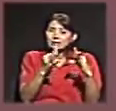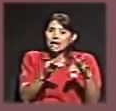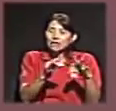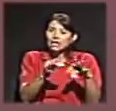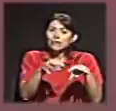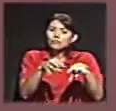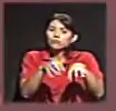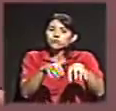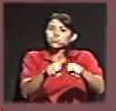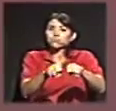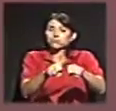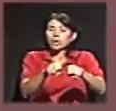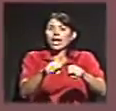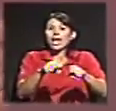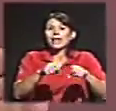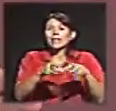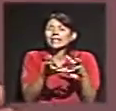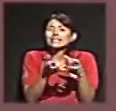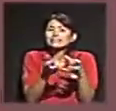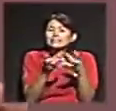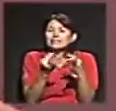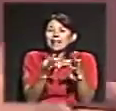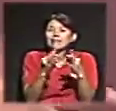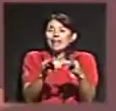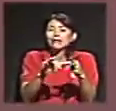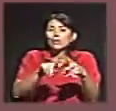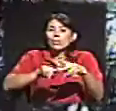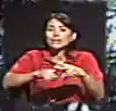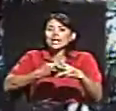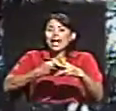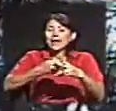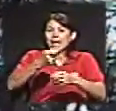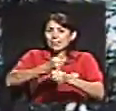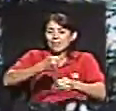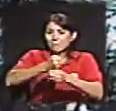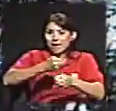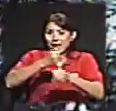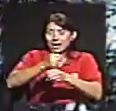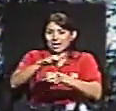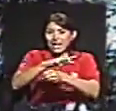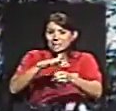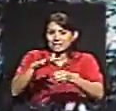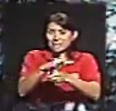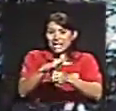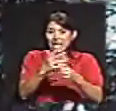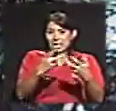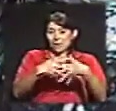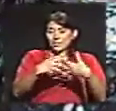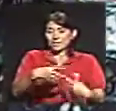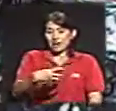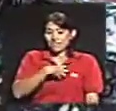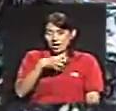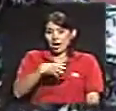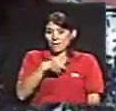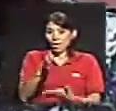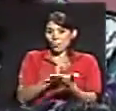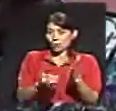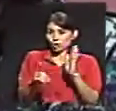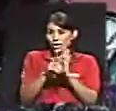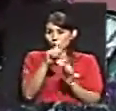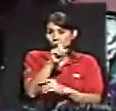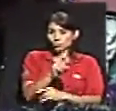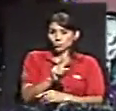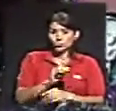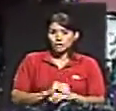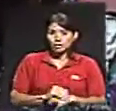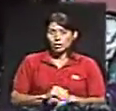posesión o por lo menos hacer algunos trabajos en la isla y ha reclamado algunos derechos. No, No, eso es lo